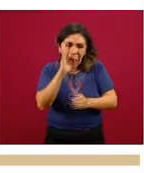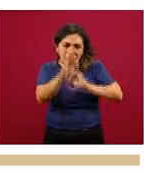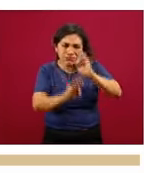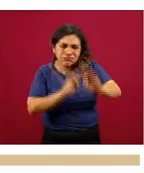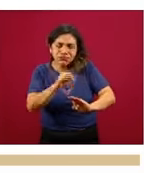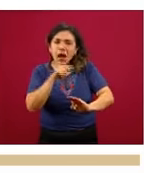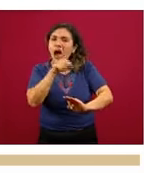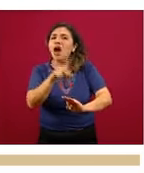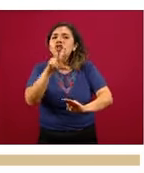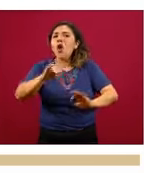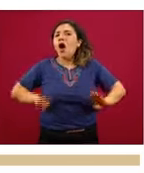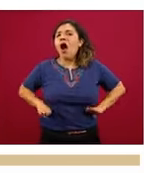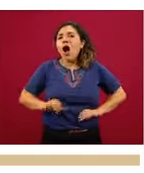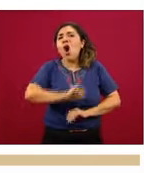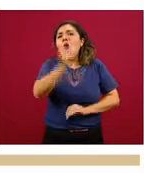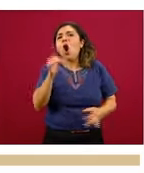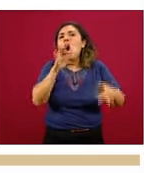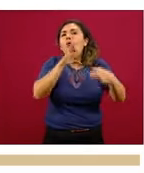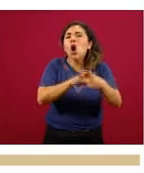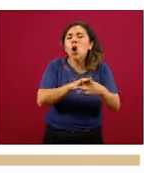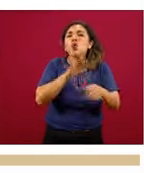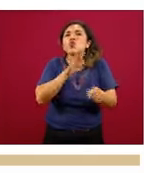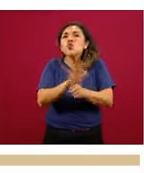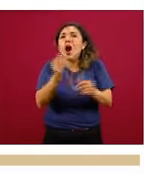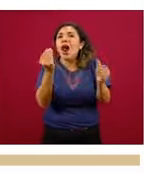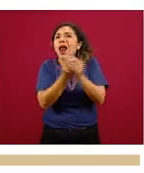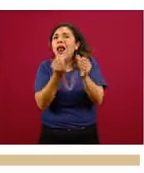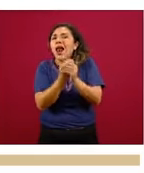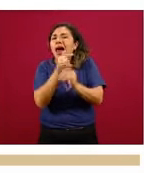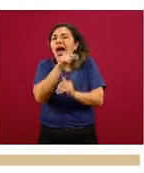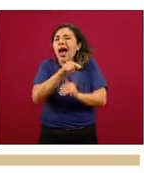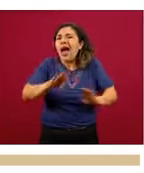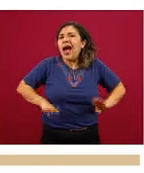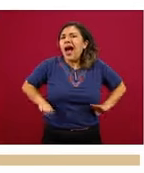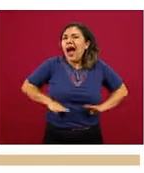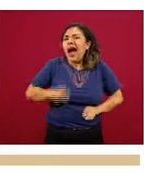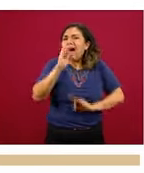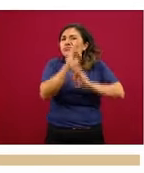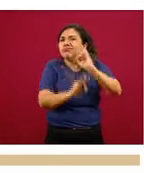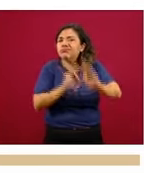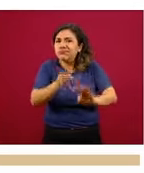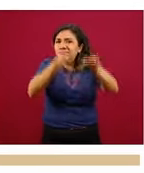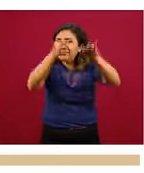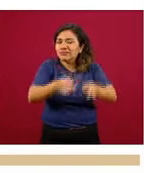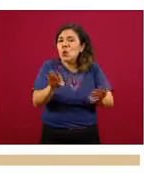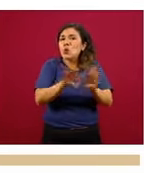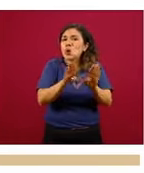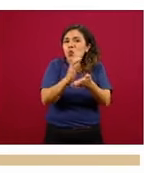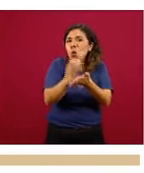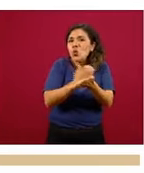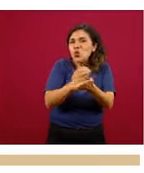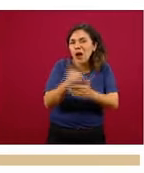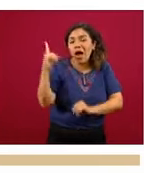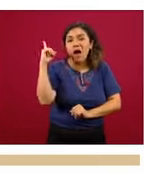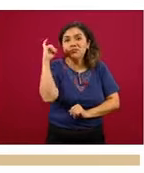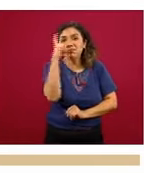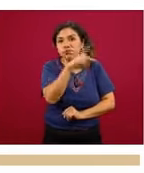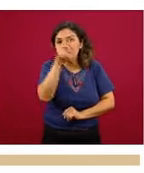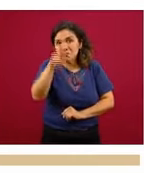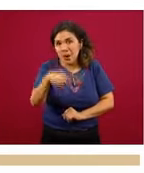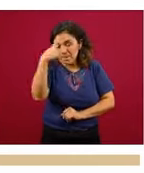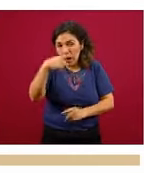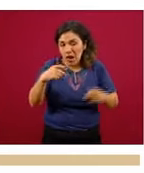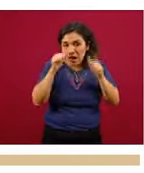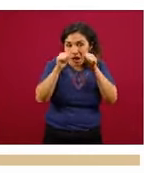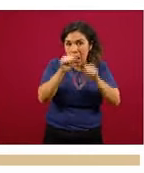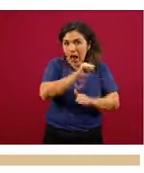el tipo de tratamiento al genotipo y a otra serie de características para saber qué tratamiento otorgarle a las